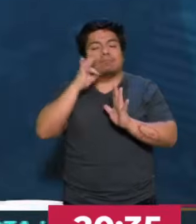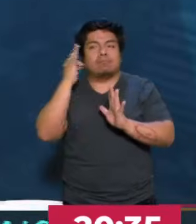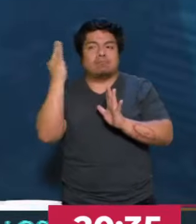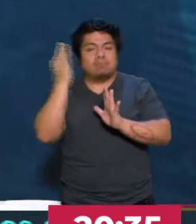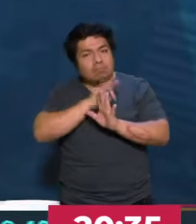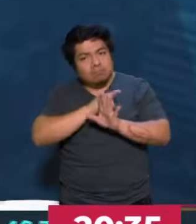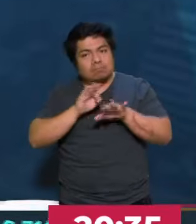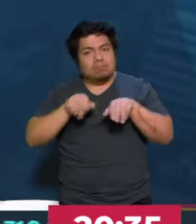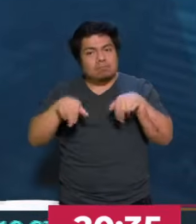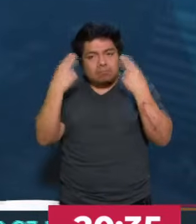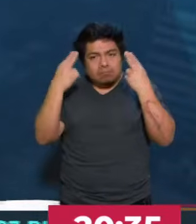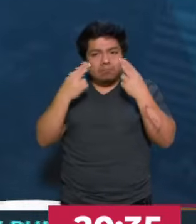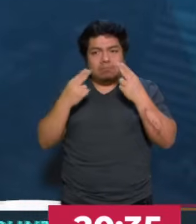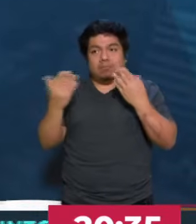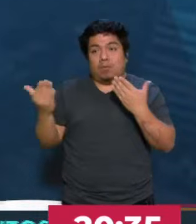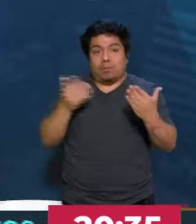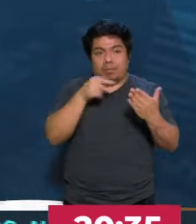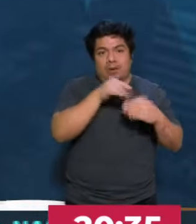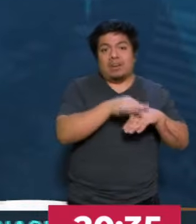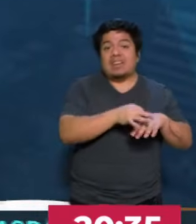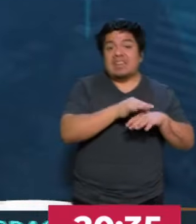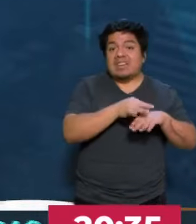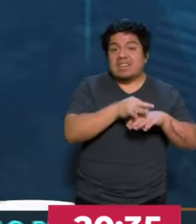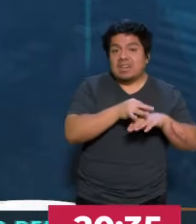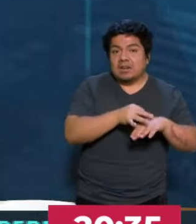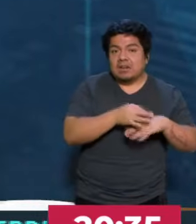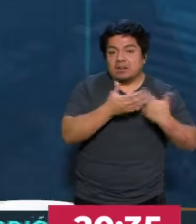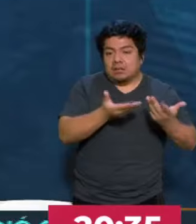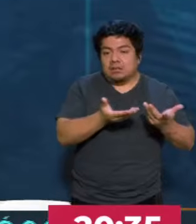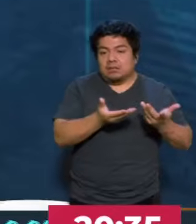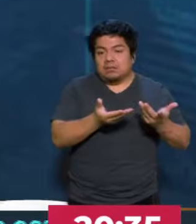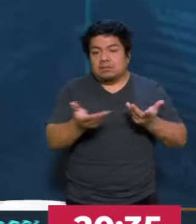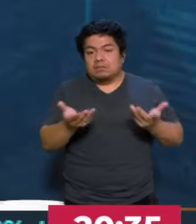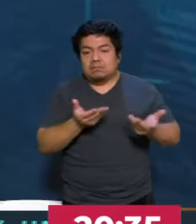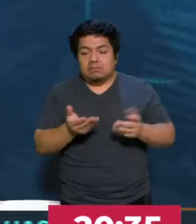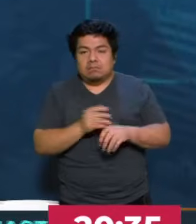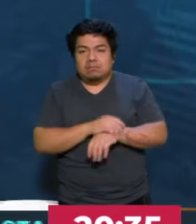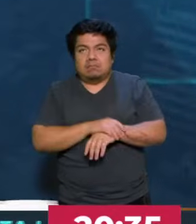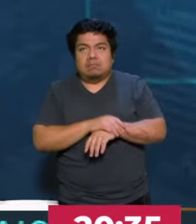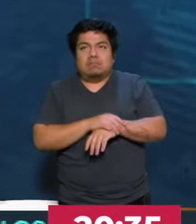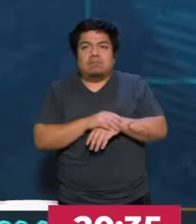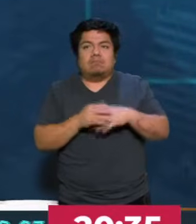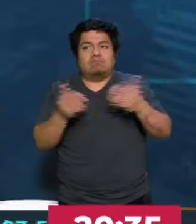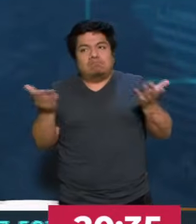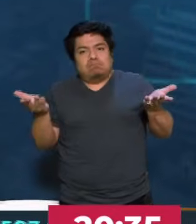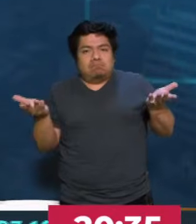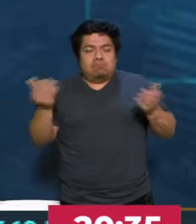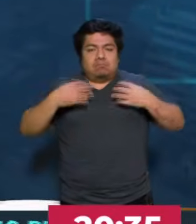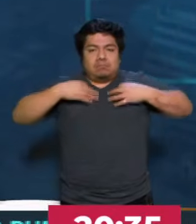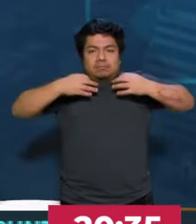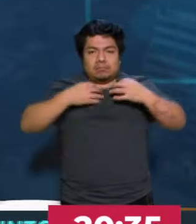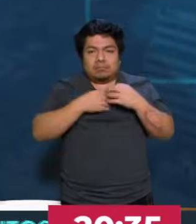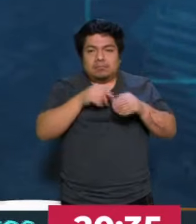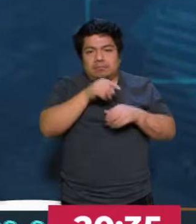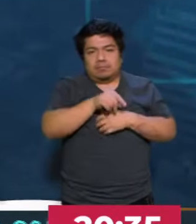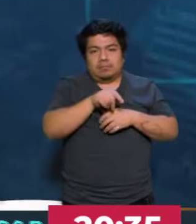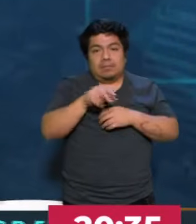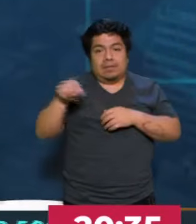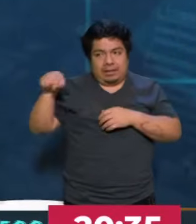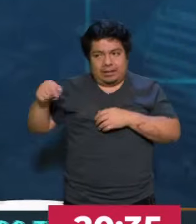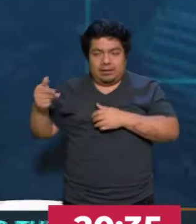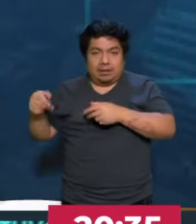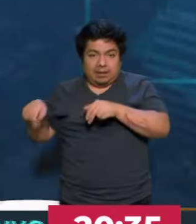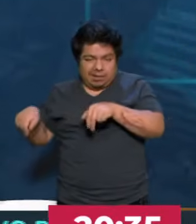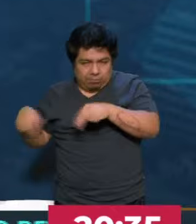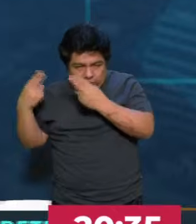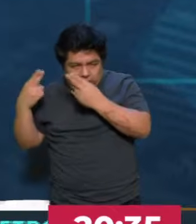realizan comparado con todas las llamadas que ustedes atienden más o menos al año? Bueno, en el caso de las no procedentes, es